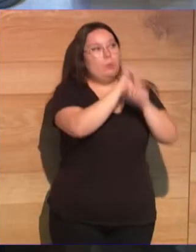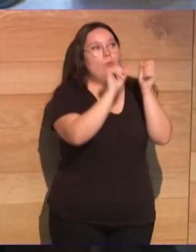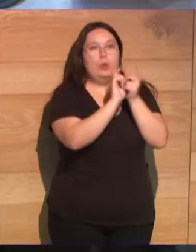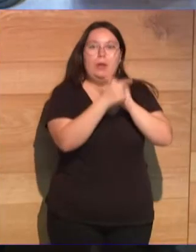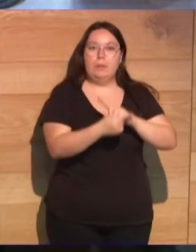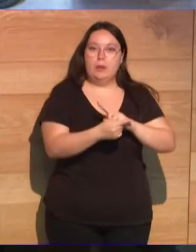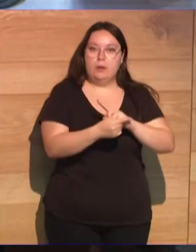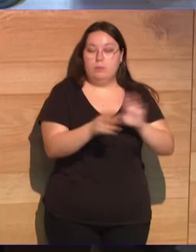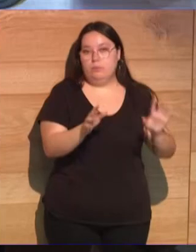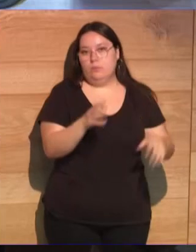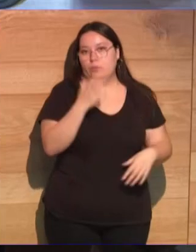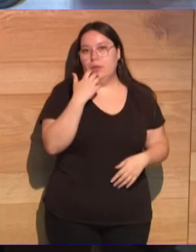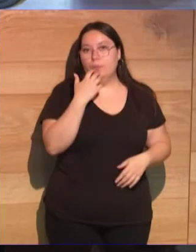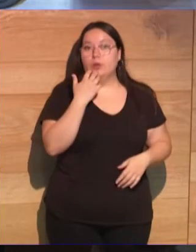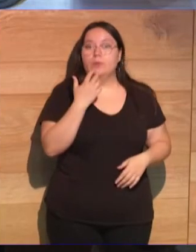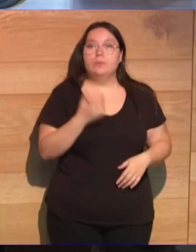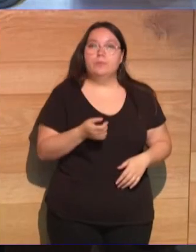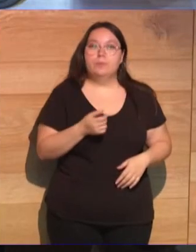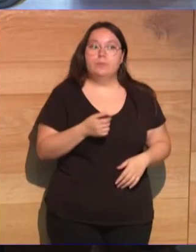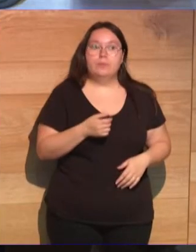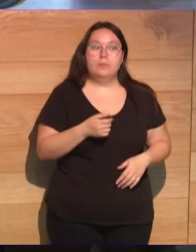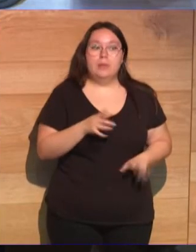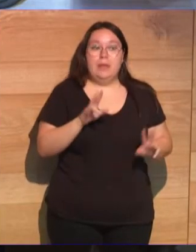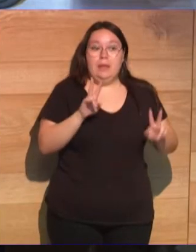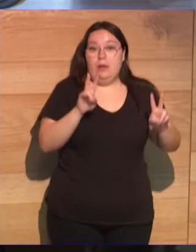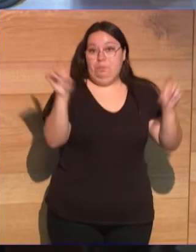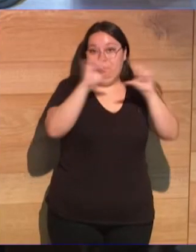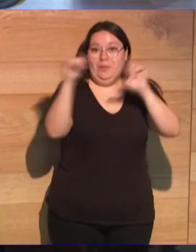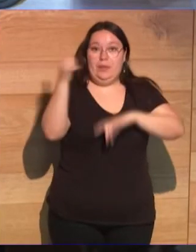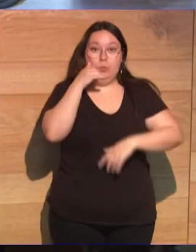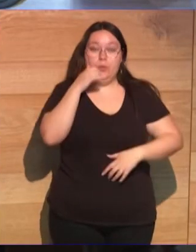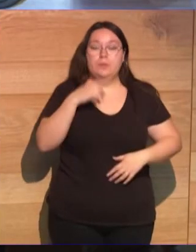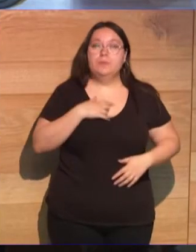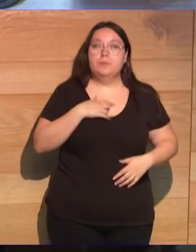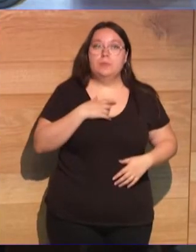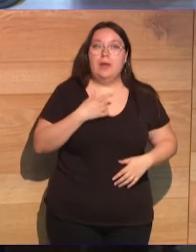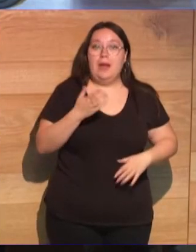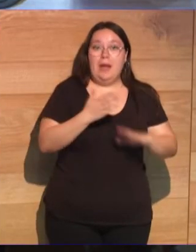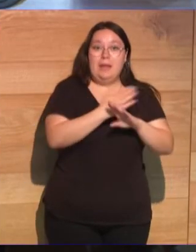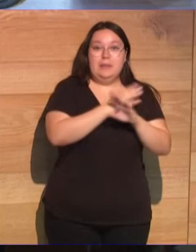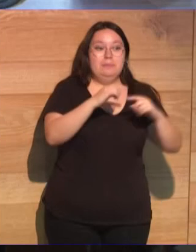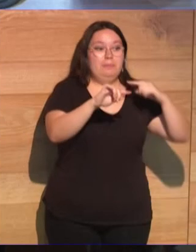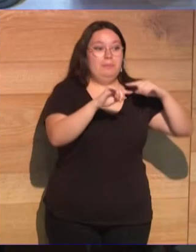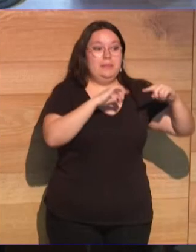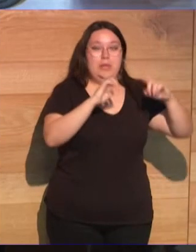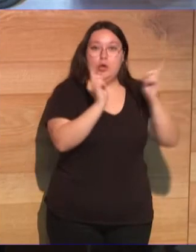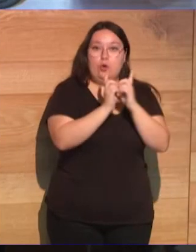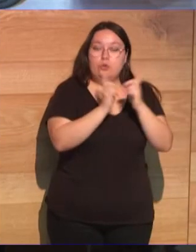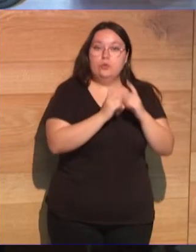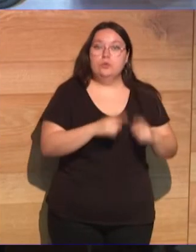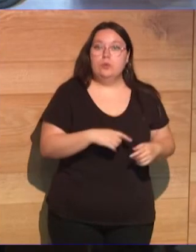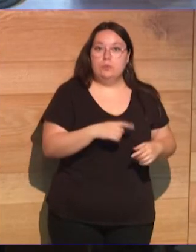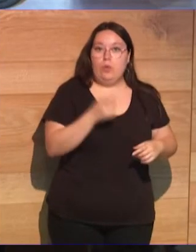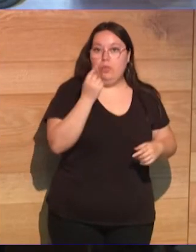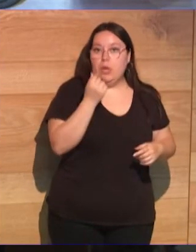modelo. Y un ejemplo pues, es los operadores de telecomunicaciones. Teníamos los mensajes cortos funcionando, dando un montón